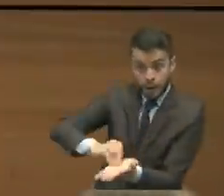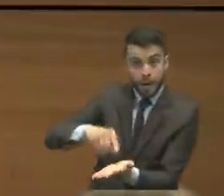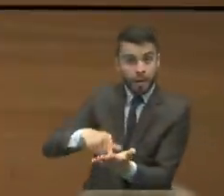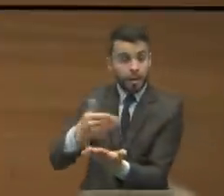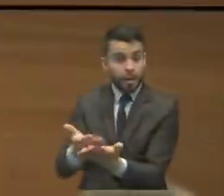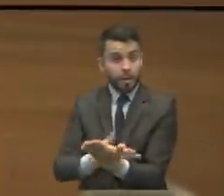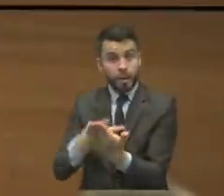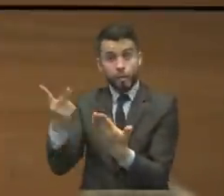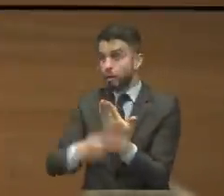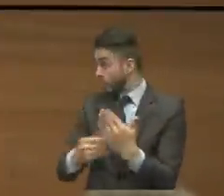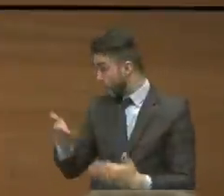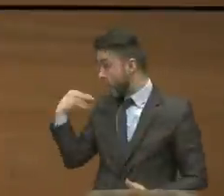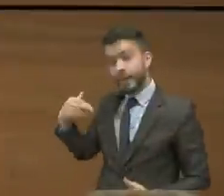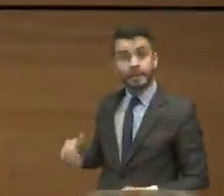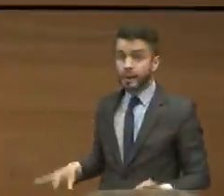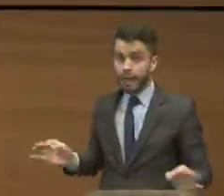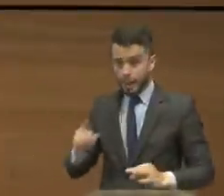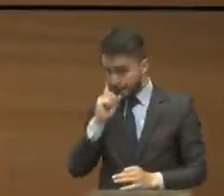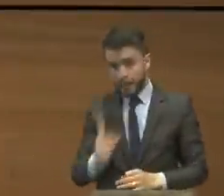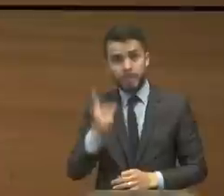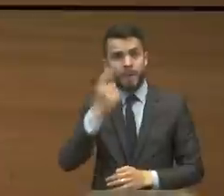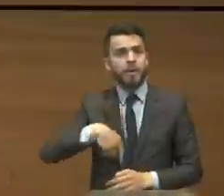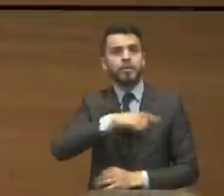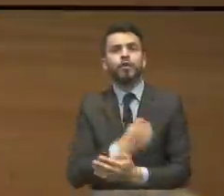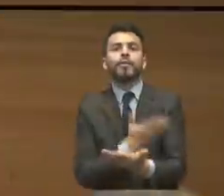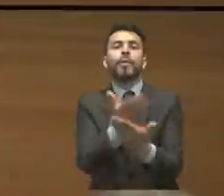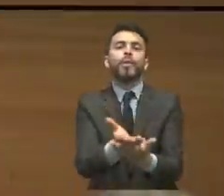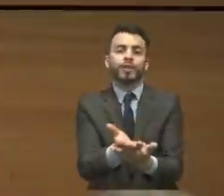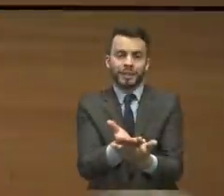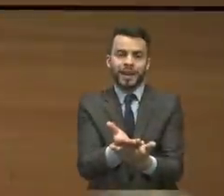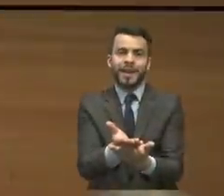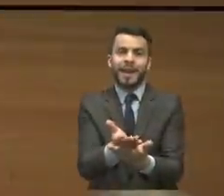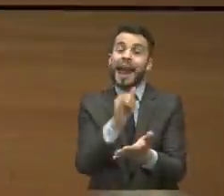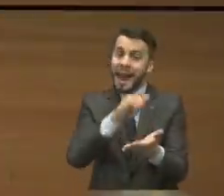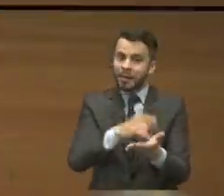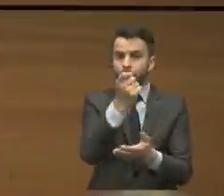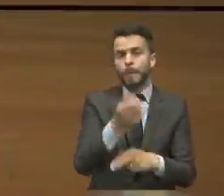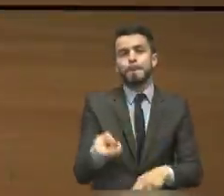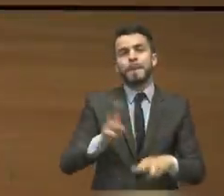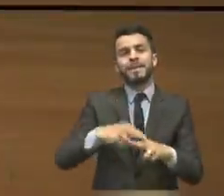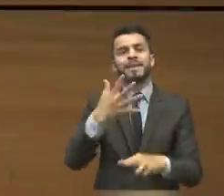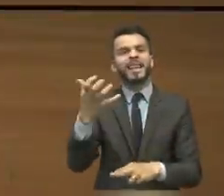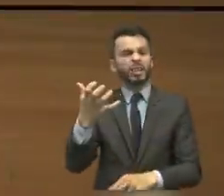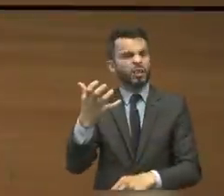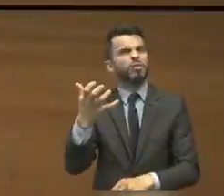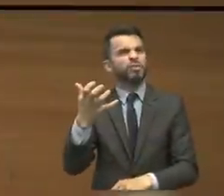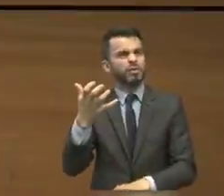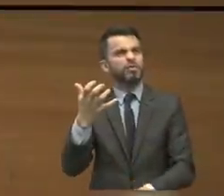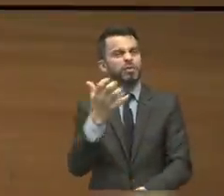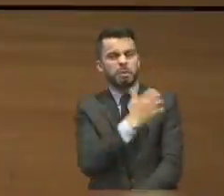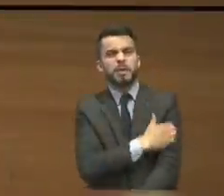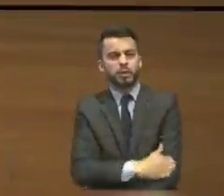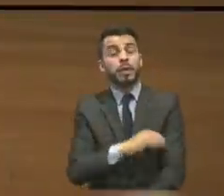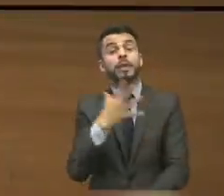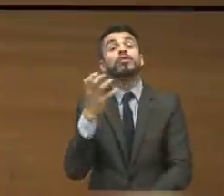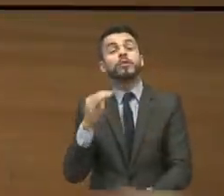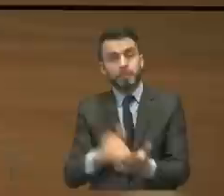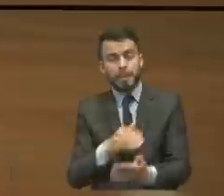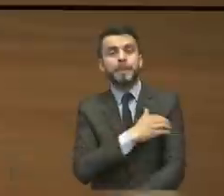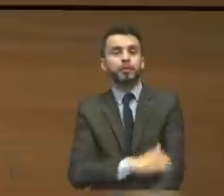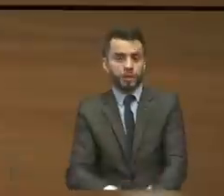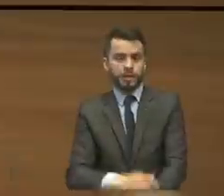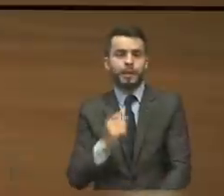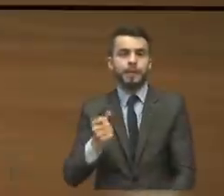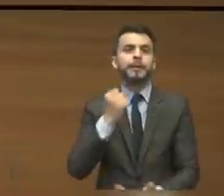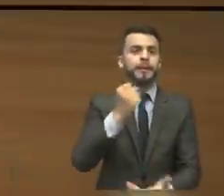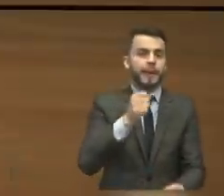en ningún diseño anterior, es la primera vez que lo proponemos, y obviamente ese será un costo adicional sobre el tramo del centro,